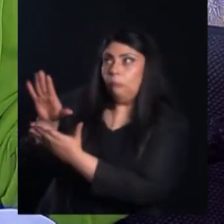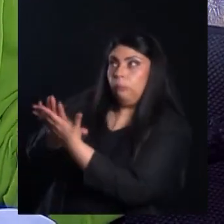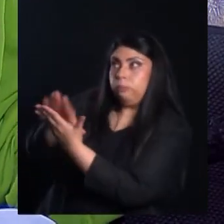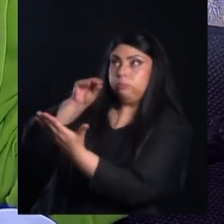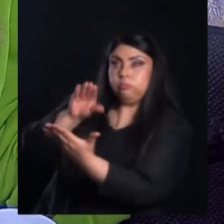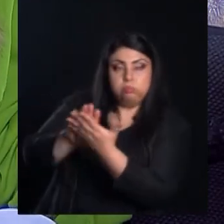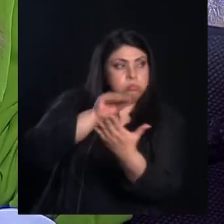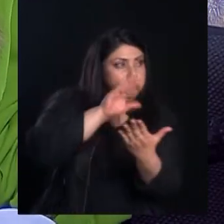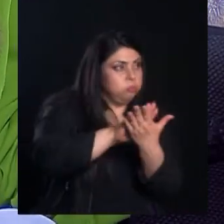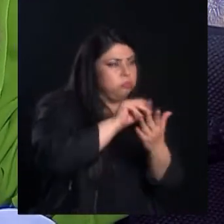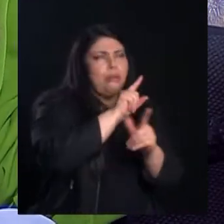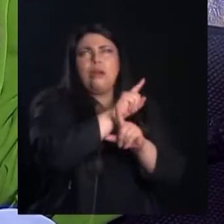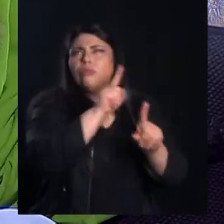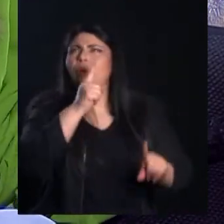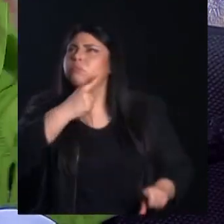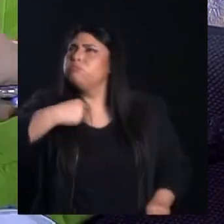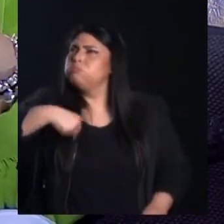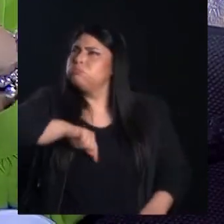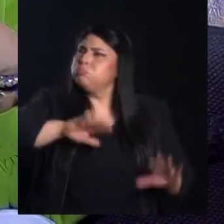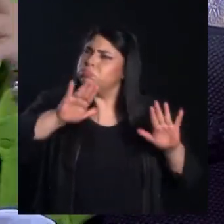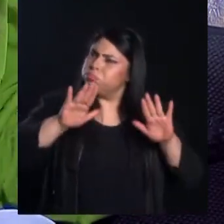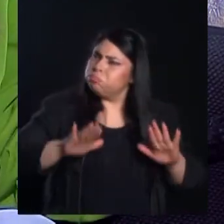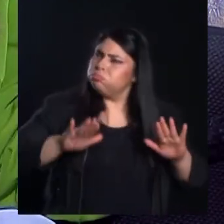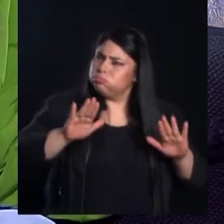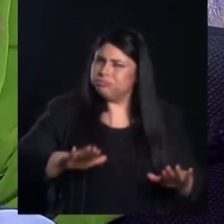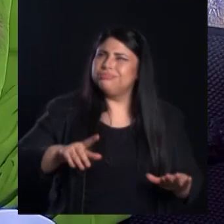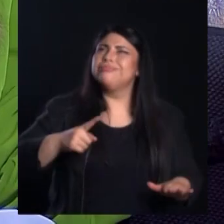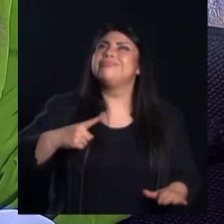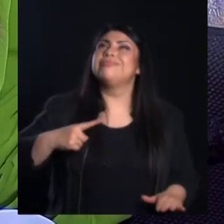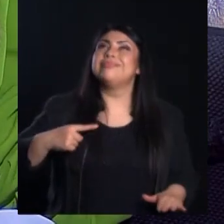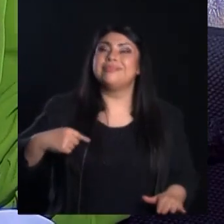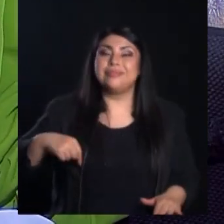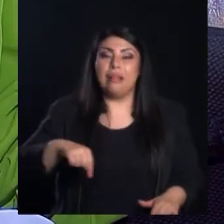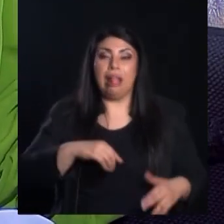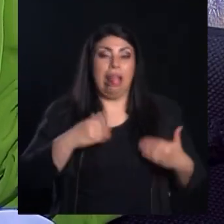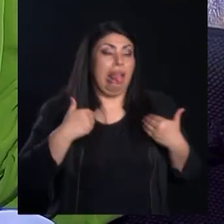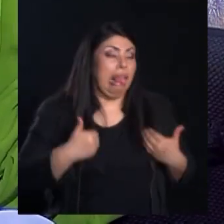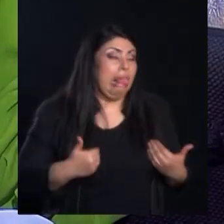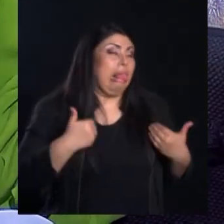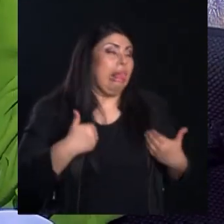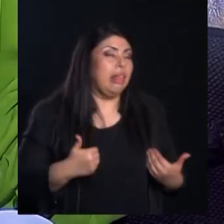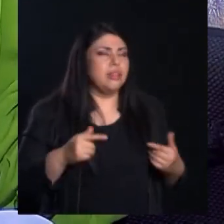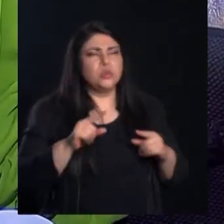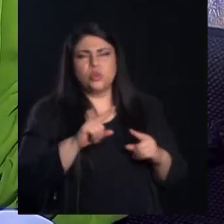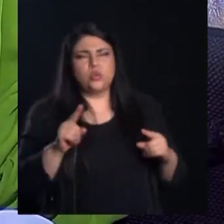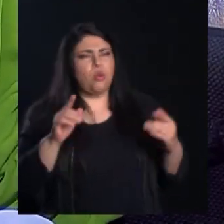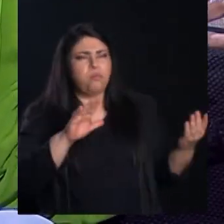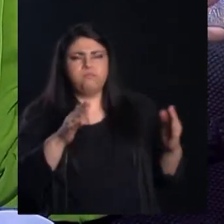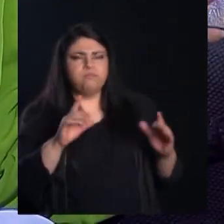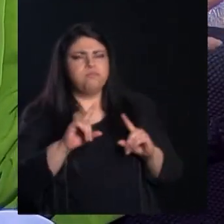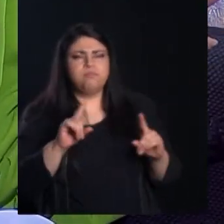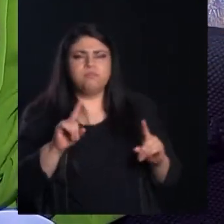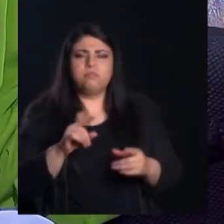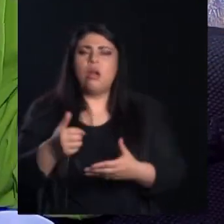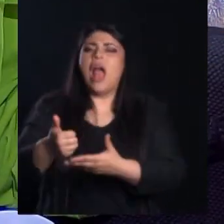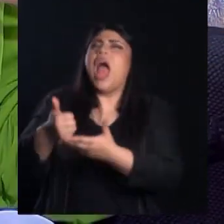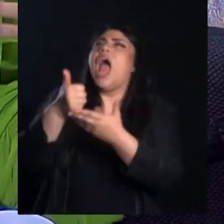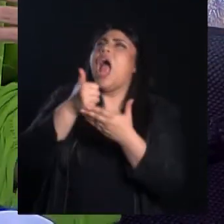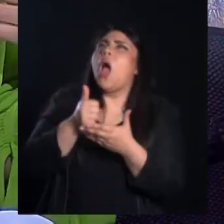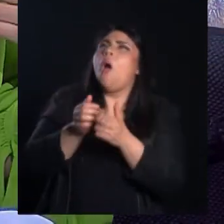a no querer predicar como otra persona porque nos vamos a cansar de tratar de ser como alguien más ayúdanos a